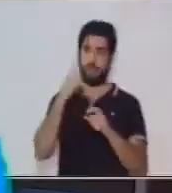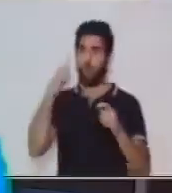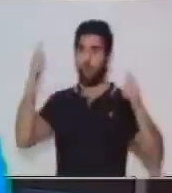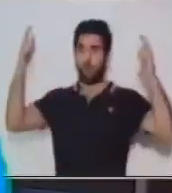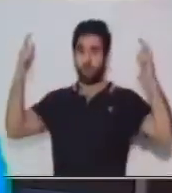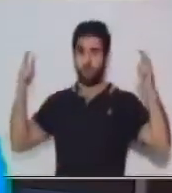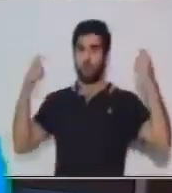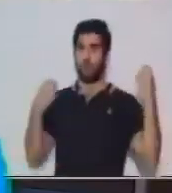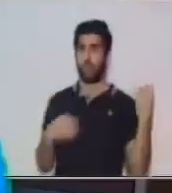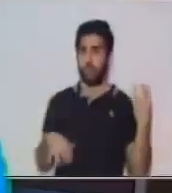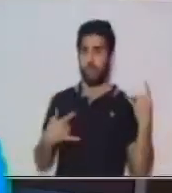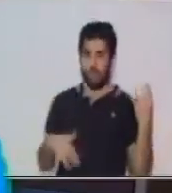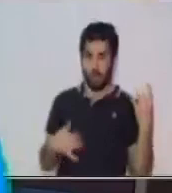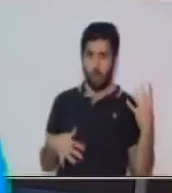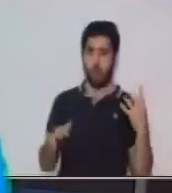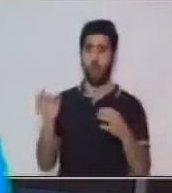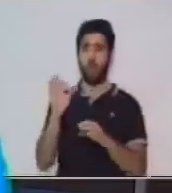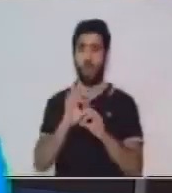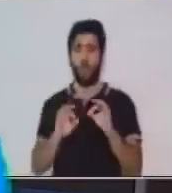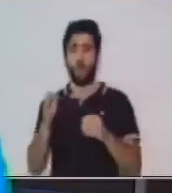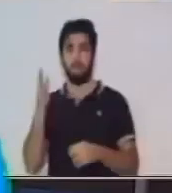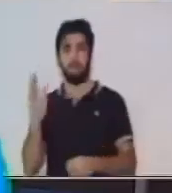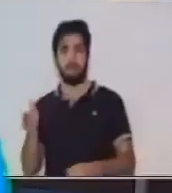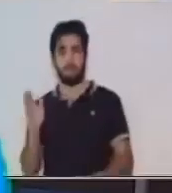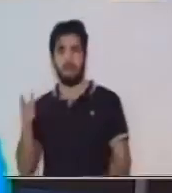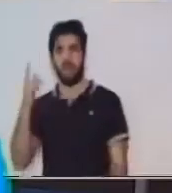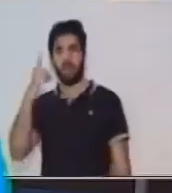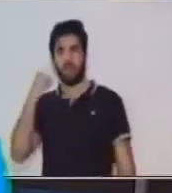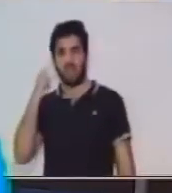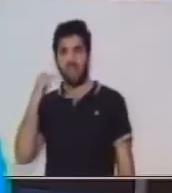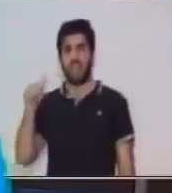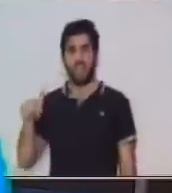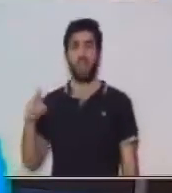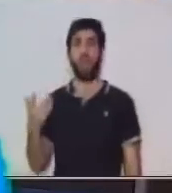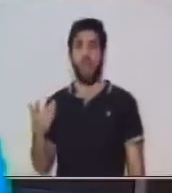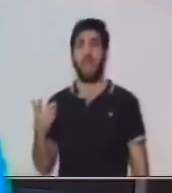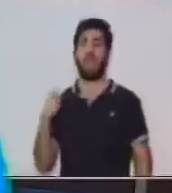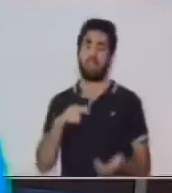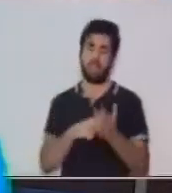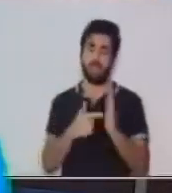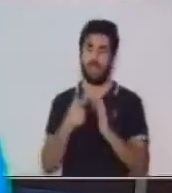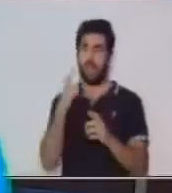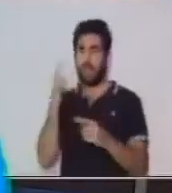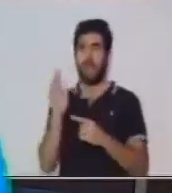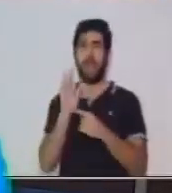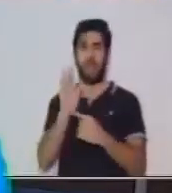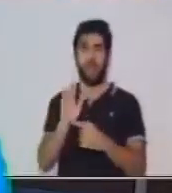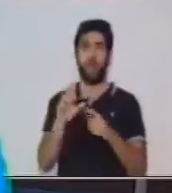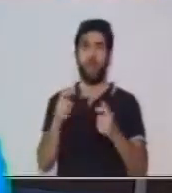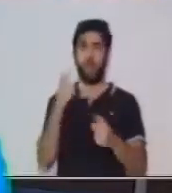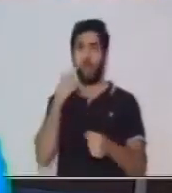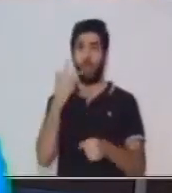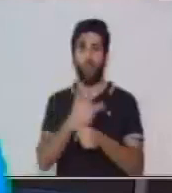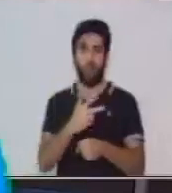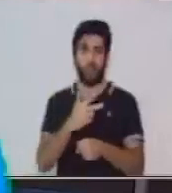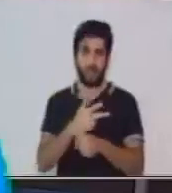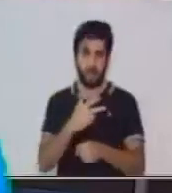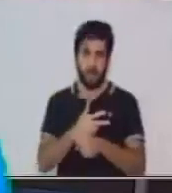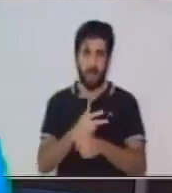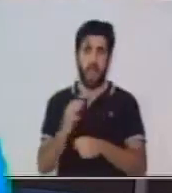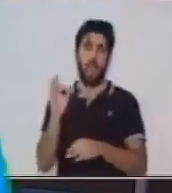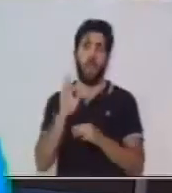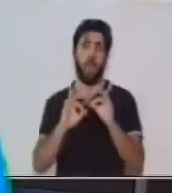del cadejo, porque son leyendas guatemaltecas, nos estamos refiriendo directamente a un lugar ya, con decir Guatemala. Si hablamos de